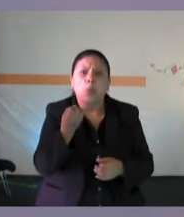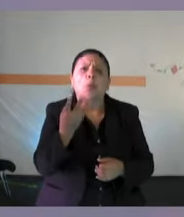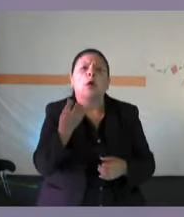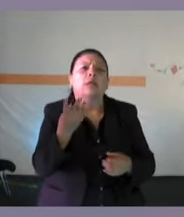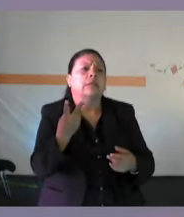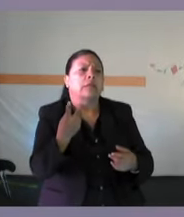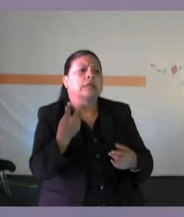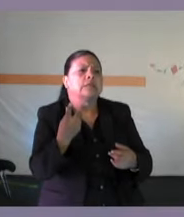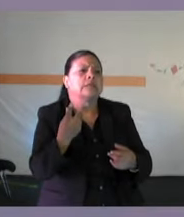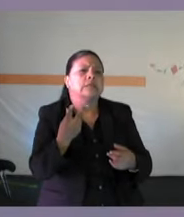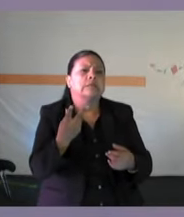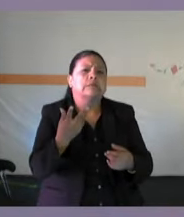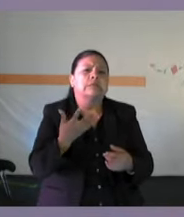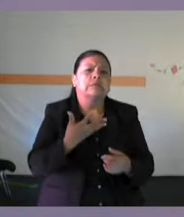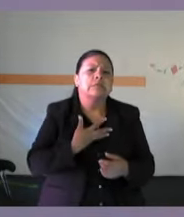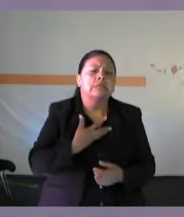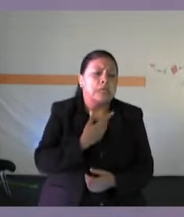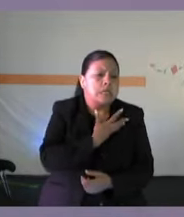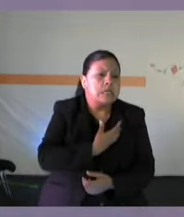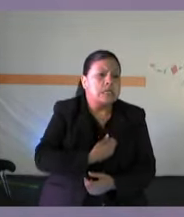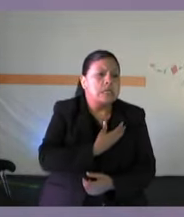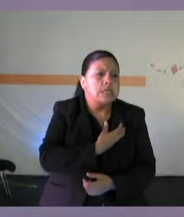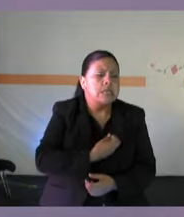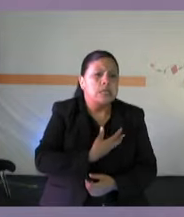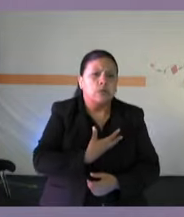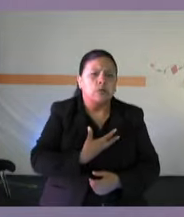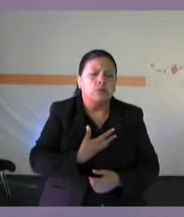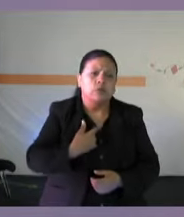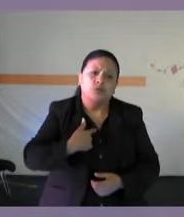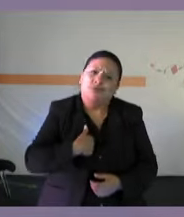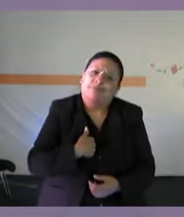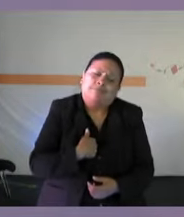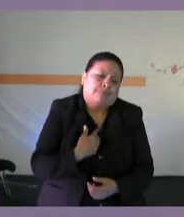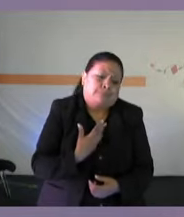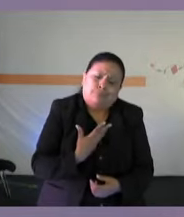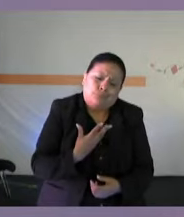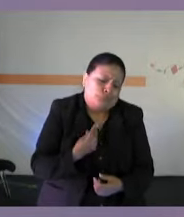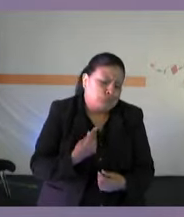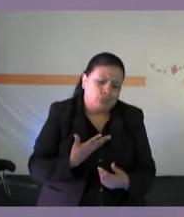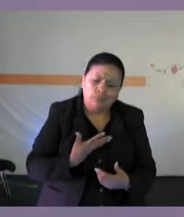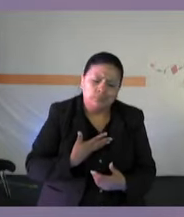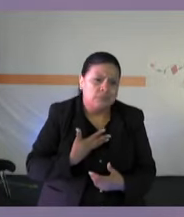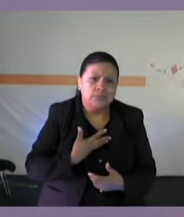Pero yo, que no soy mamá, estoy al borde de las lágrimas por las niñas de México.